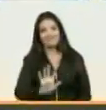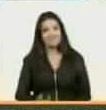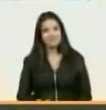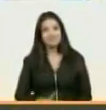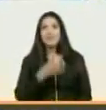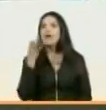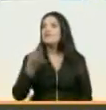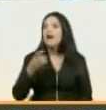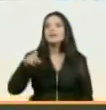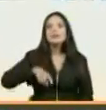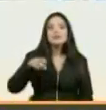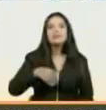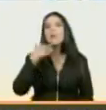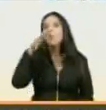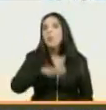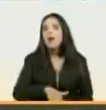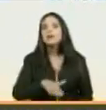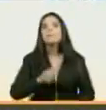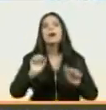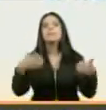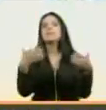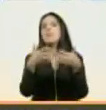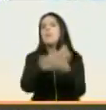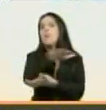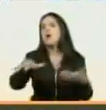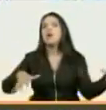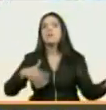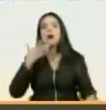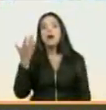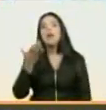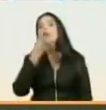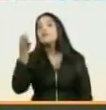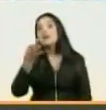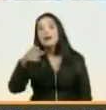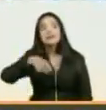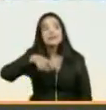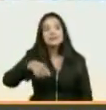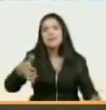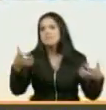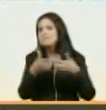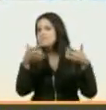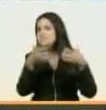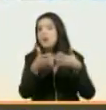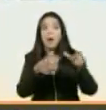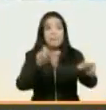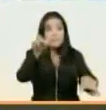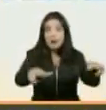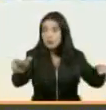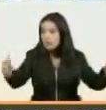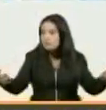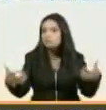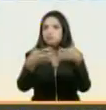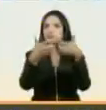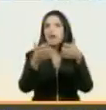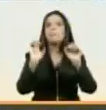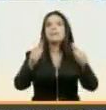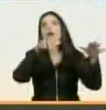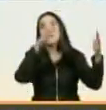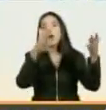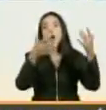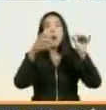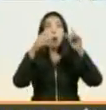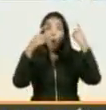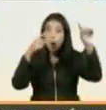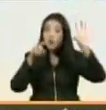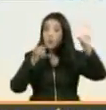que se requieren muertos para ir a una guerra civil. La verdad es que se requiere un enfrentamiento entre ciudadanos para provocar una invasión extranjera. No